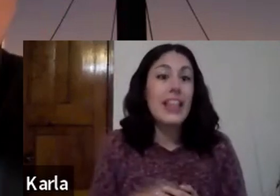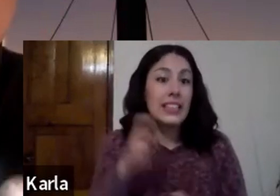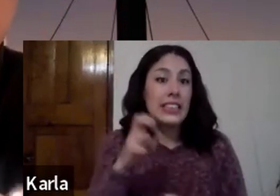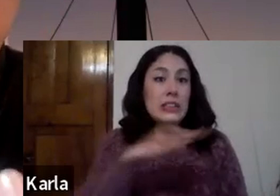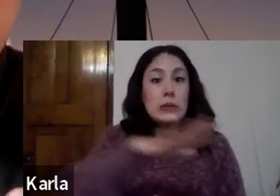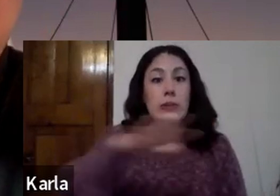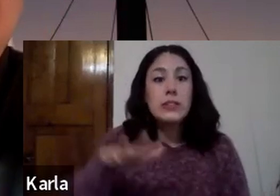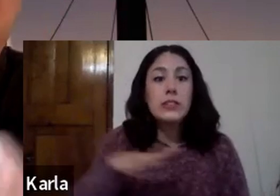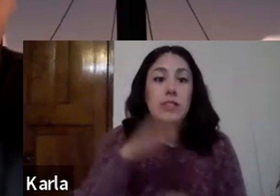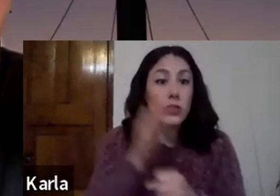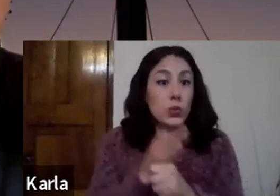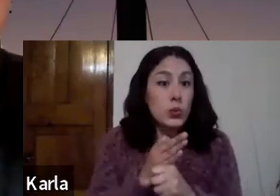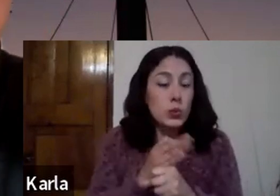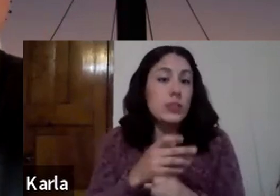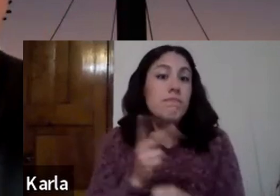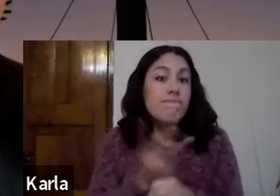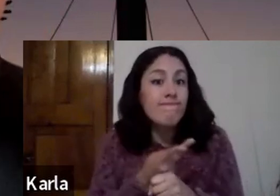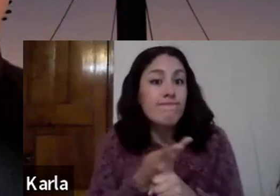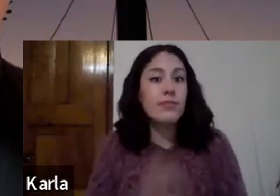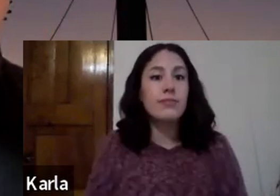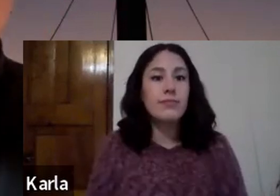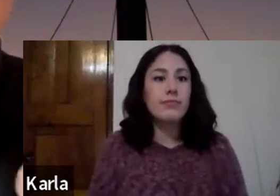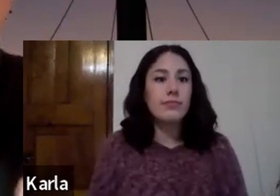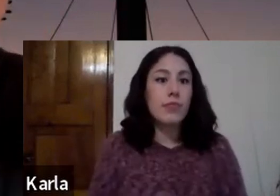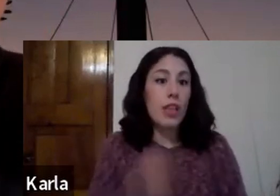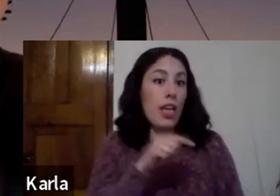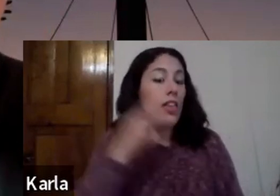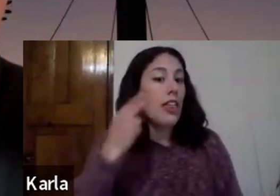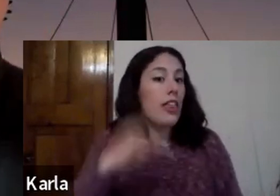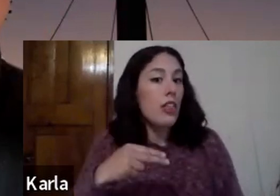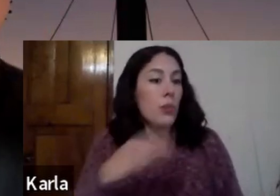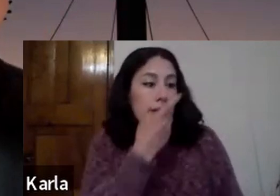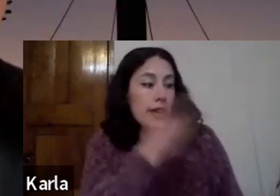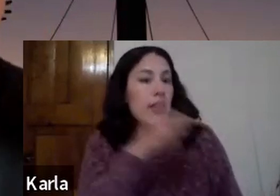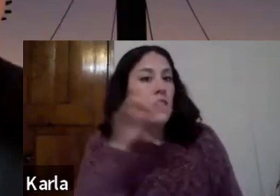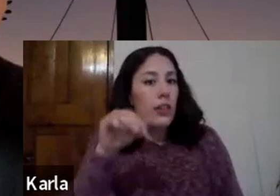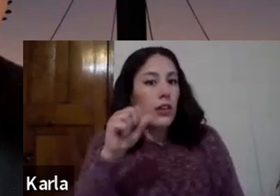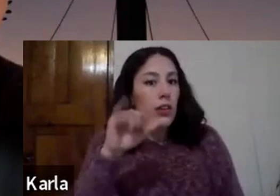Este nombre divino de Dios que se revela a Moisés, el yo soy,